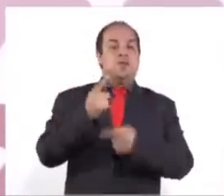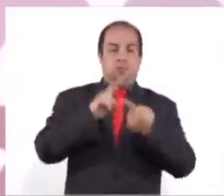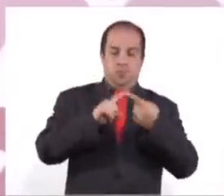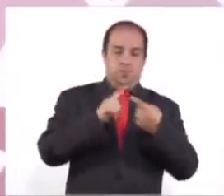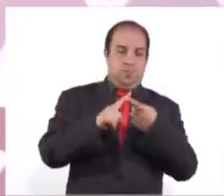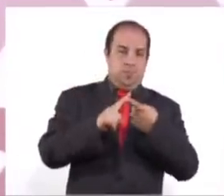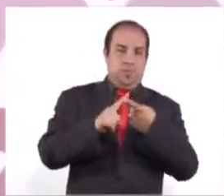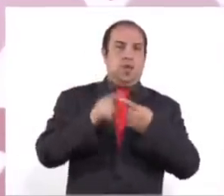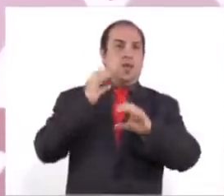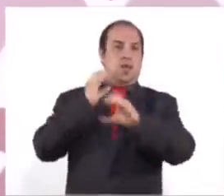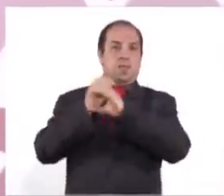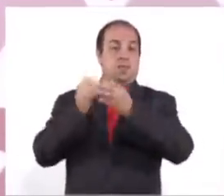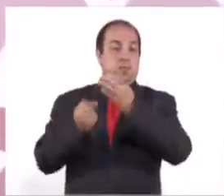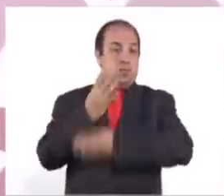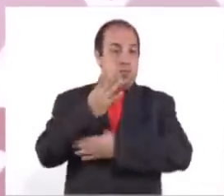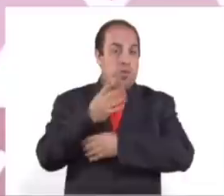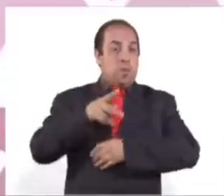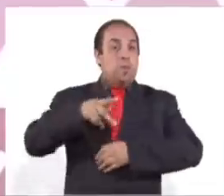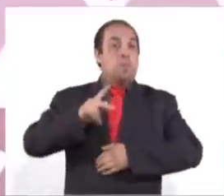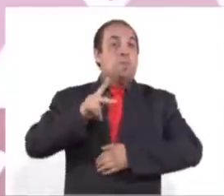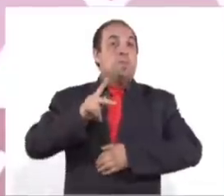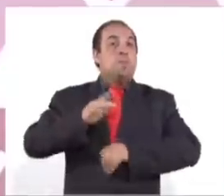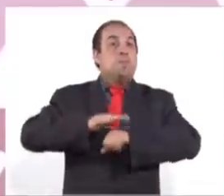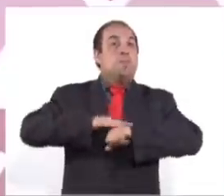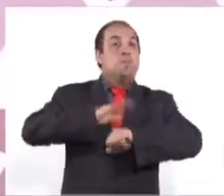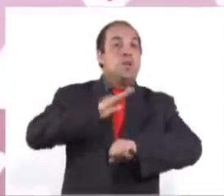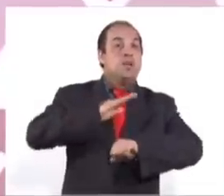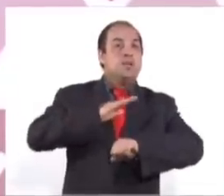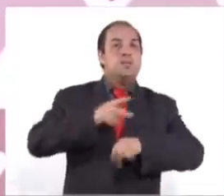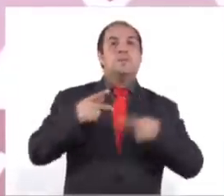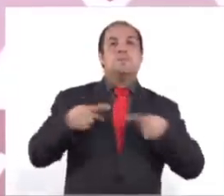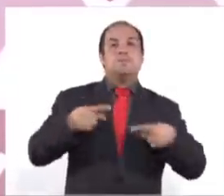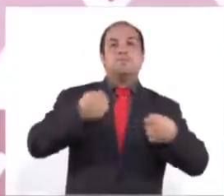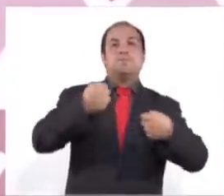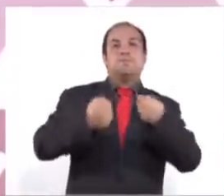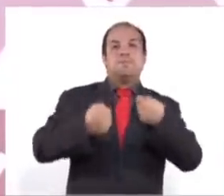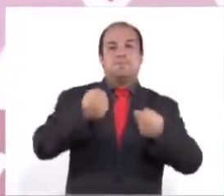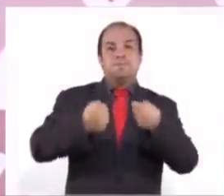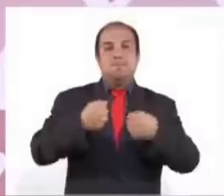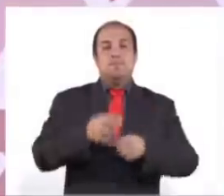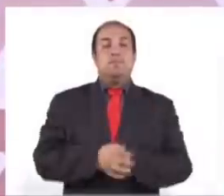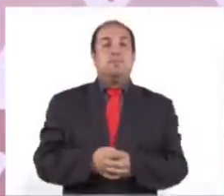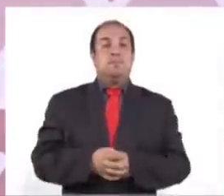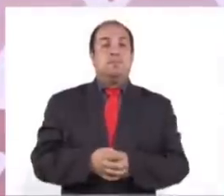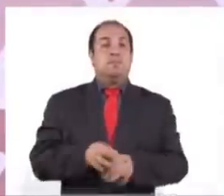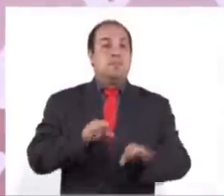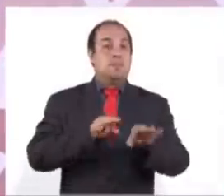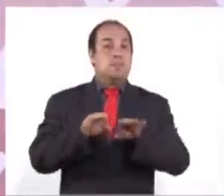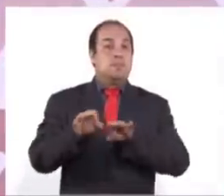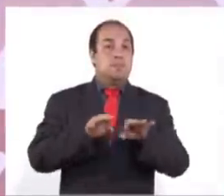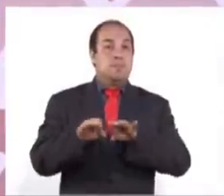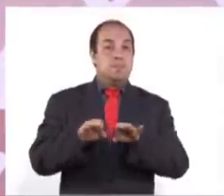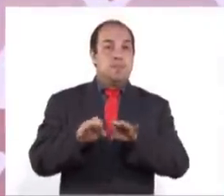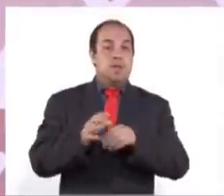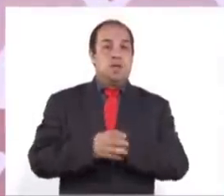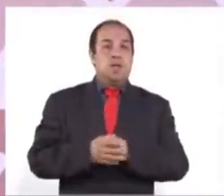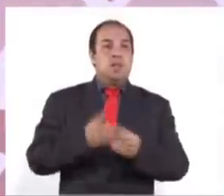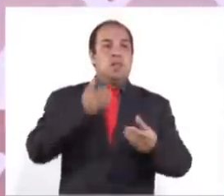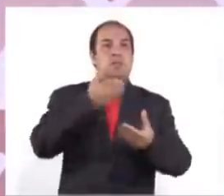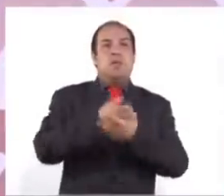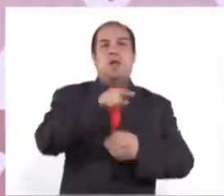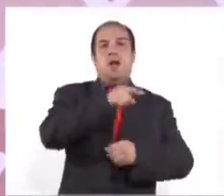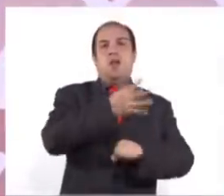nuevos, pero la mayor parte pues es por los conductores, por los operadores, quienes están en los